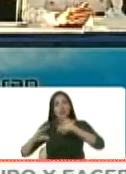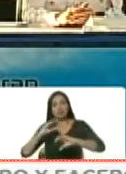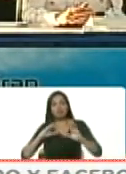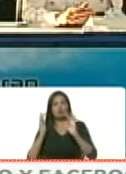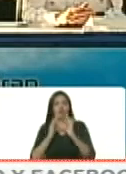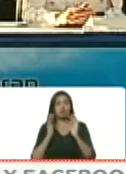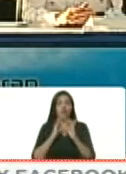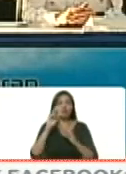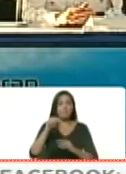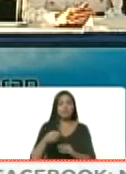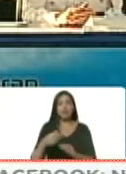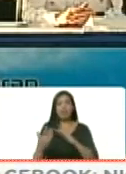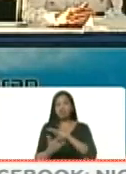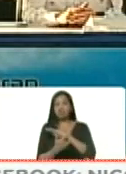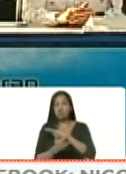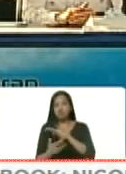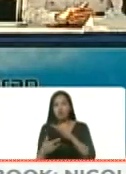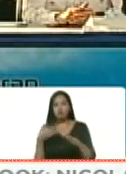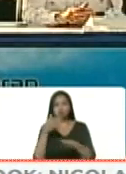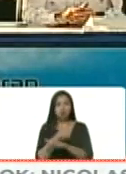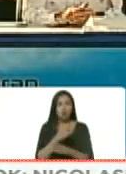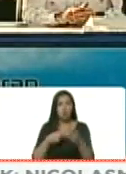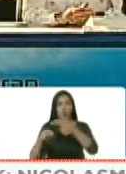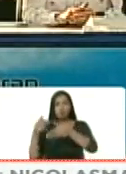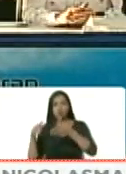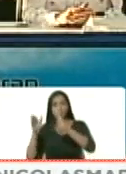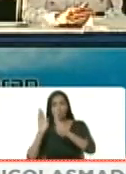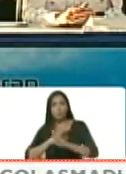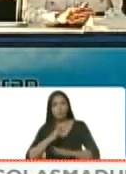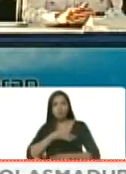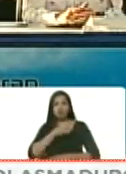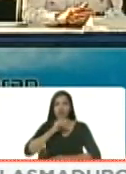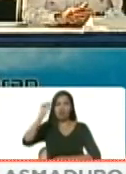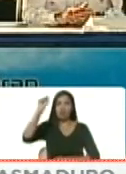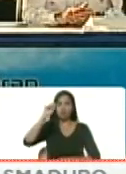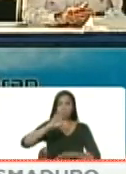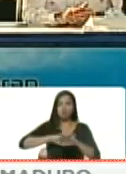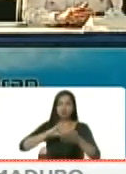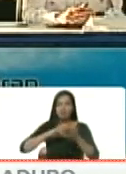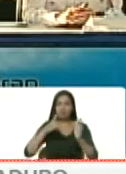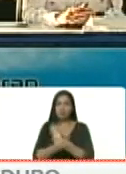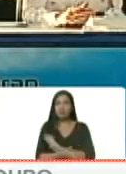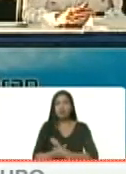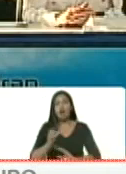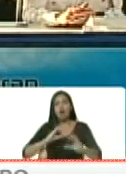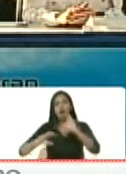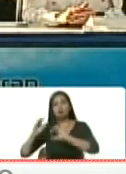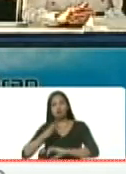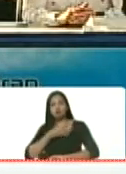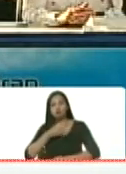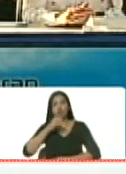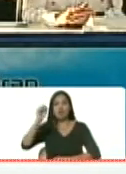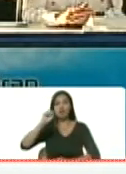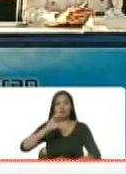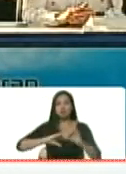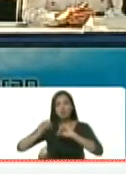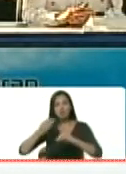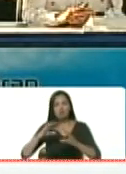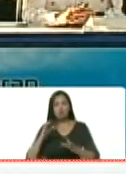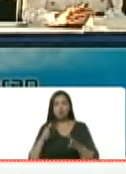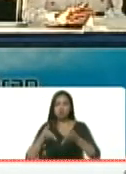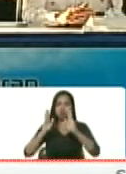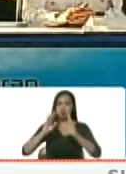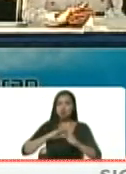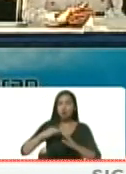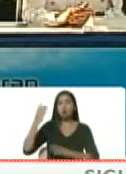tecnología a la construcción del socialismo. Por eso se llama el socialismo científico, porque se construye con